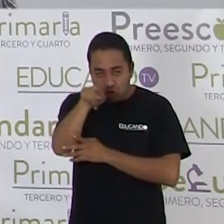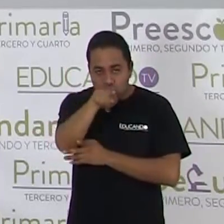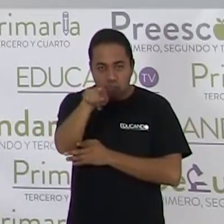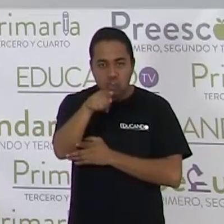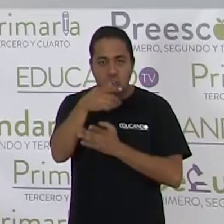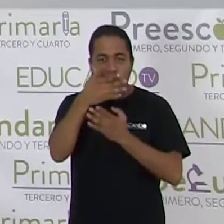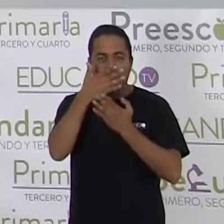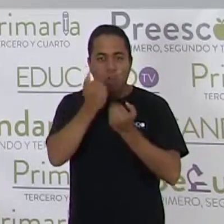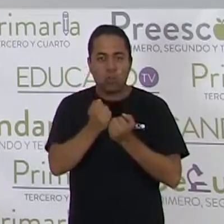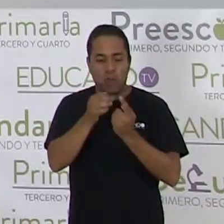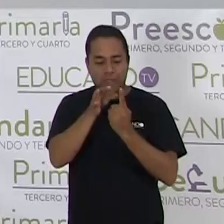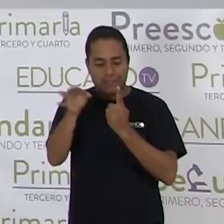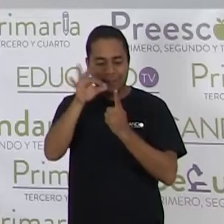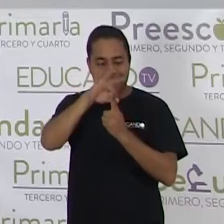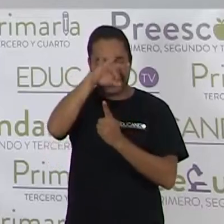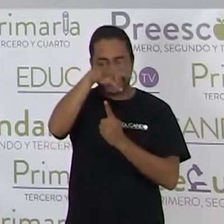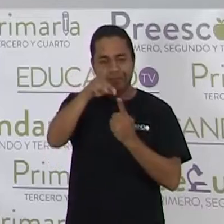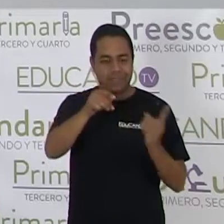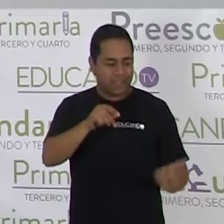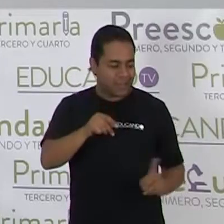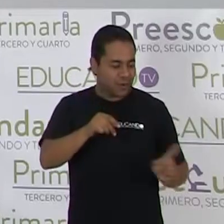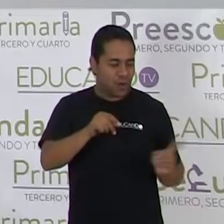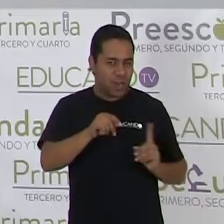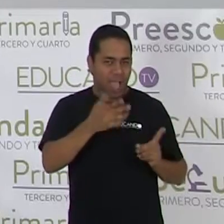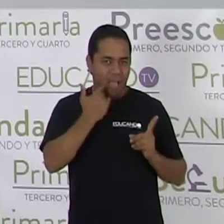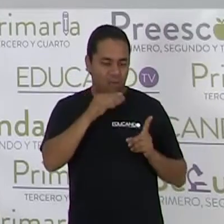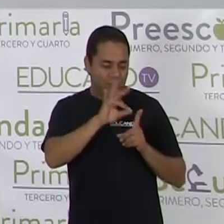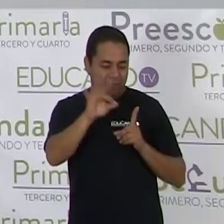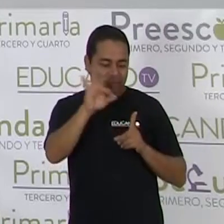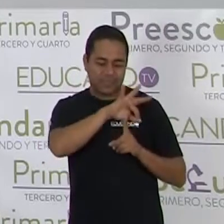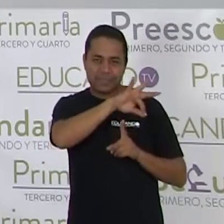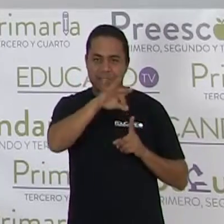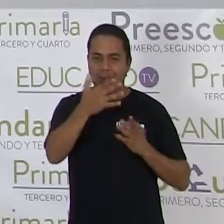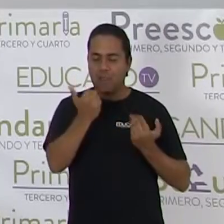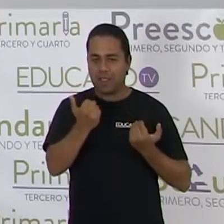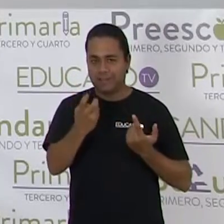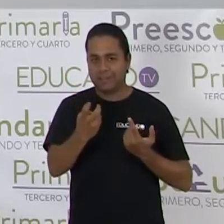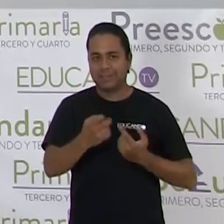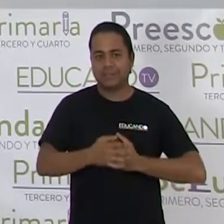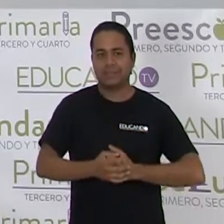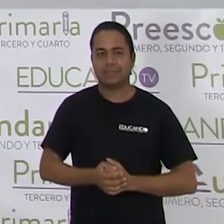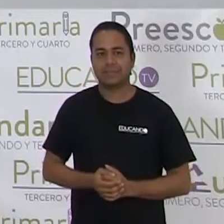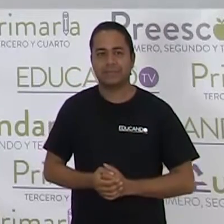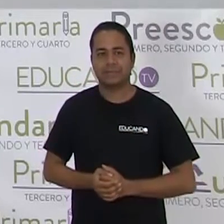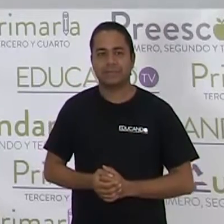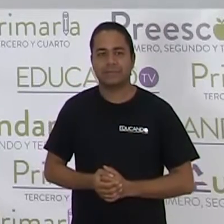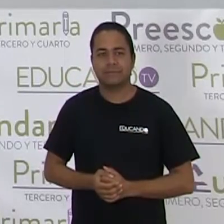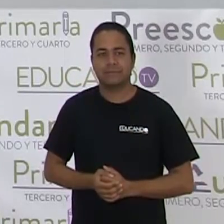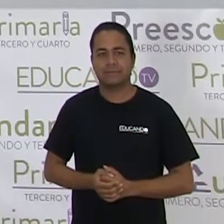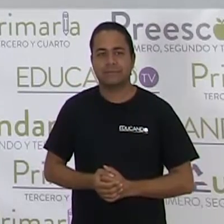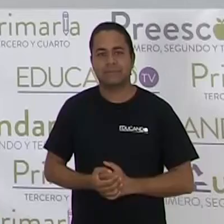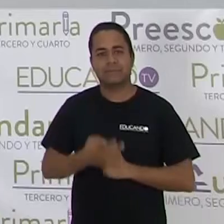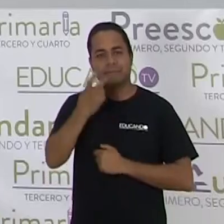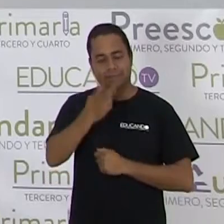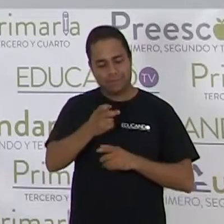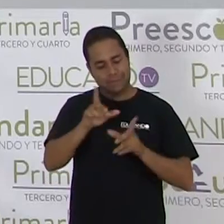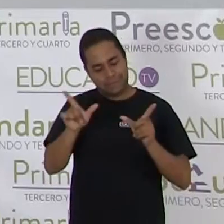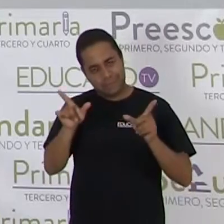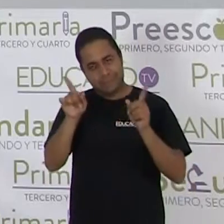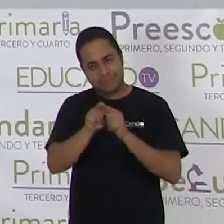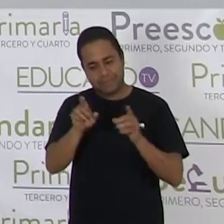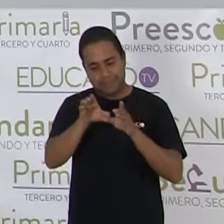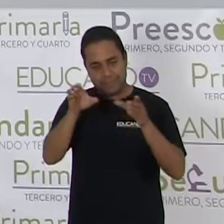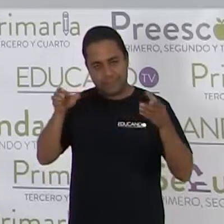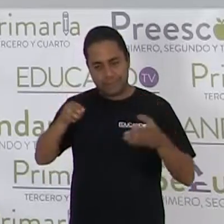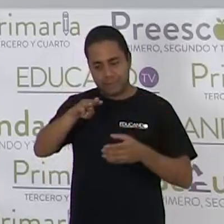no tiene pelos en la punta de la cola. Es así como terminamos nuestro